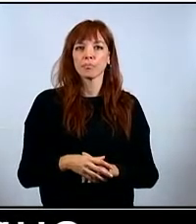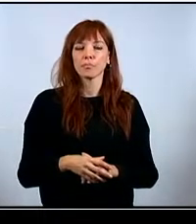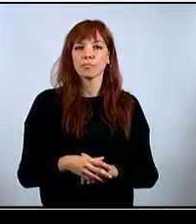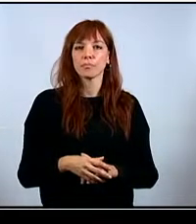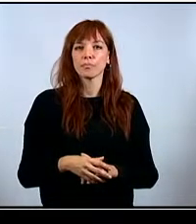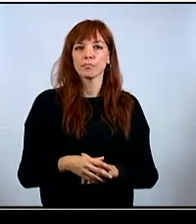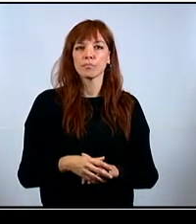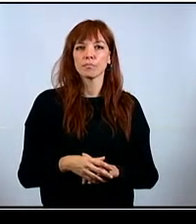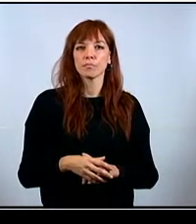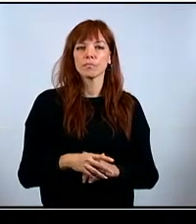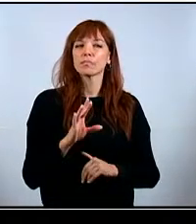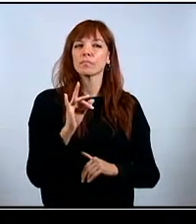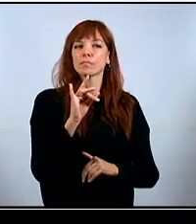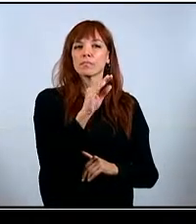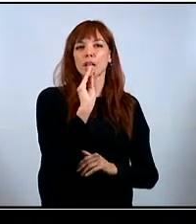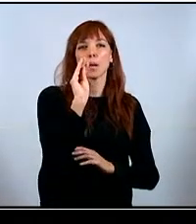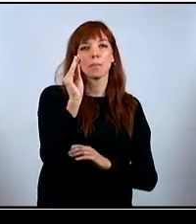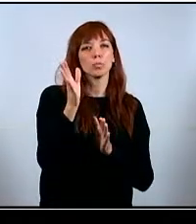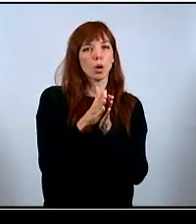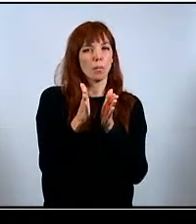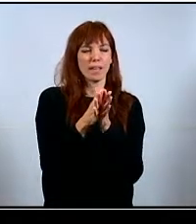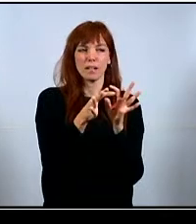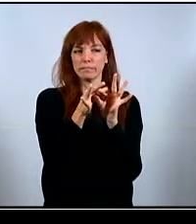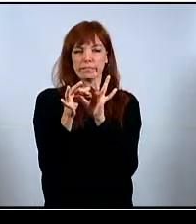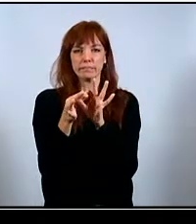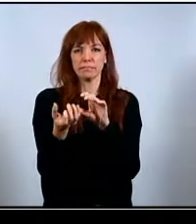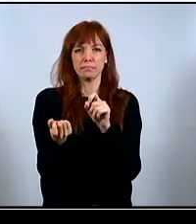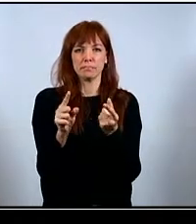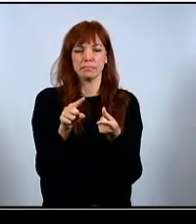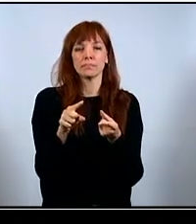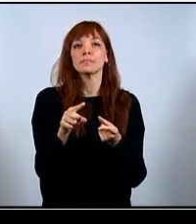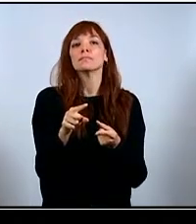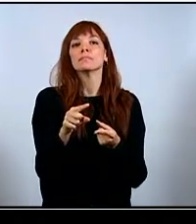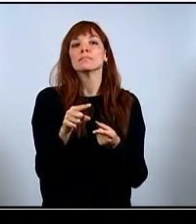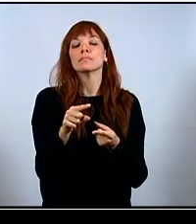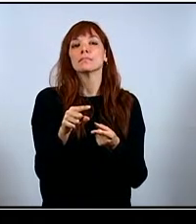Sí, en relación un poco a la pregunta del compañero Óscar Bailador, de Radio Nacional,